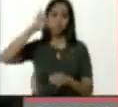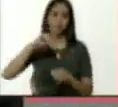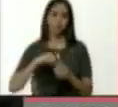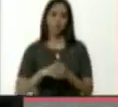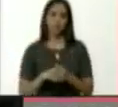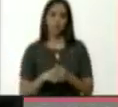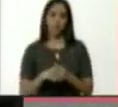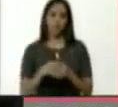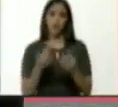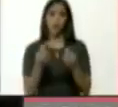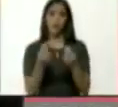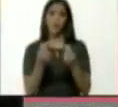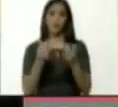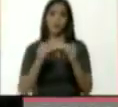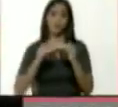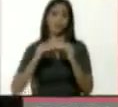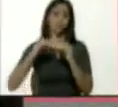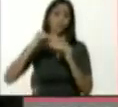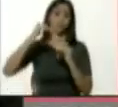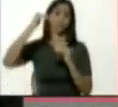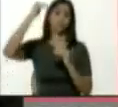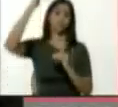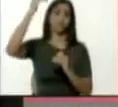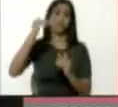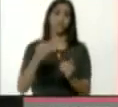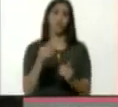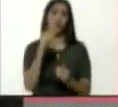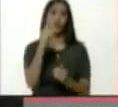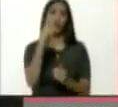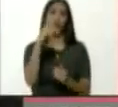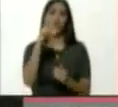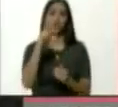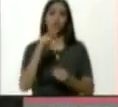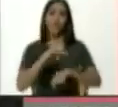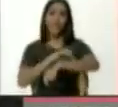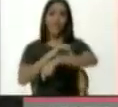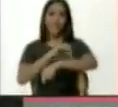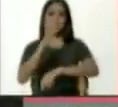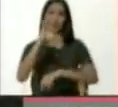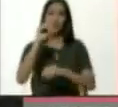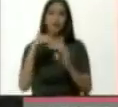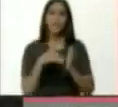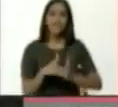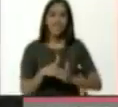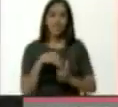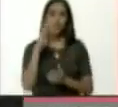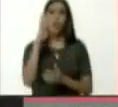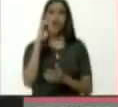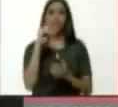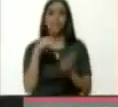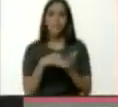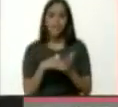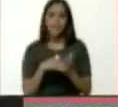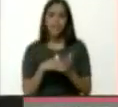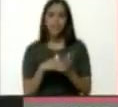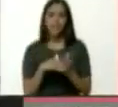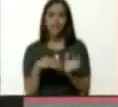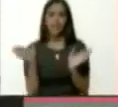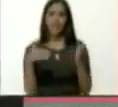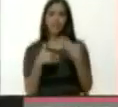arribota los precios. El kilo de carne, ¿cuánto? 50 mil, 40 mil. ¿El cartón de ñeme en